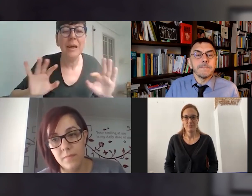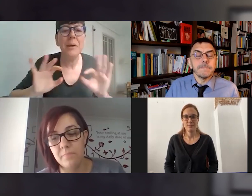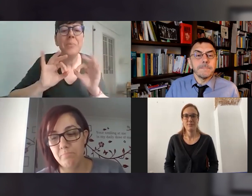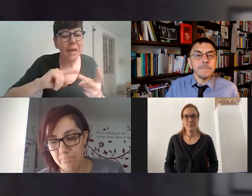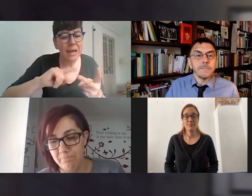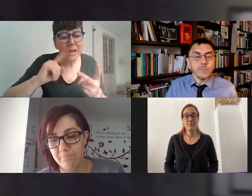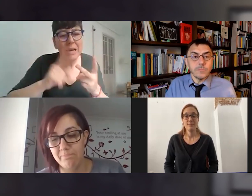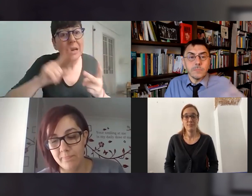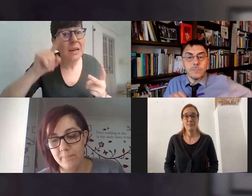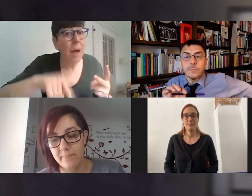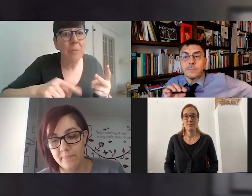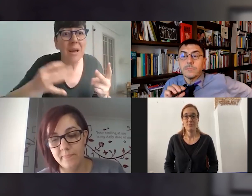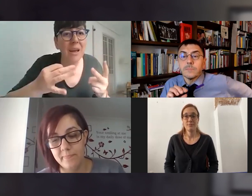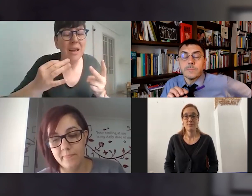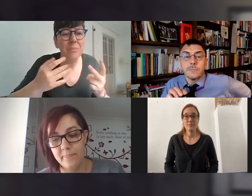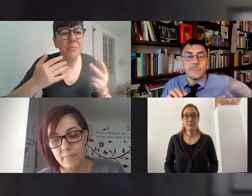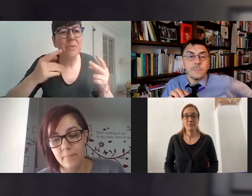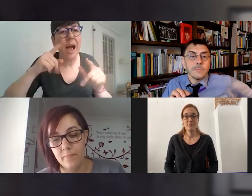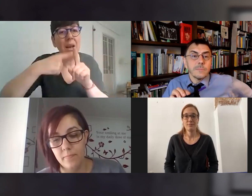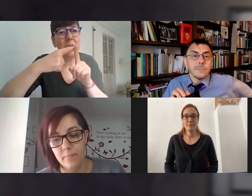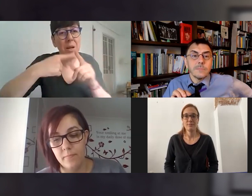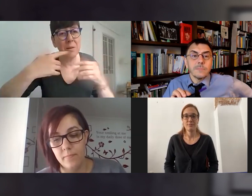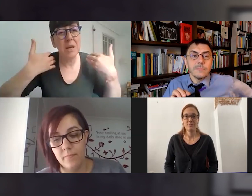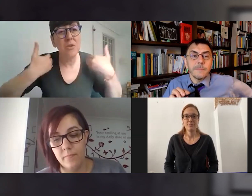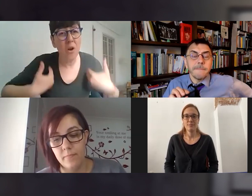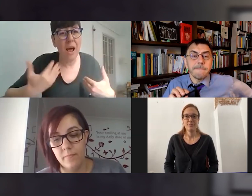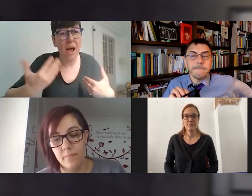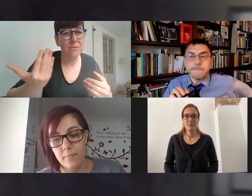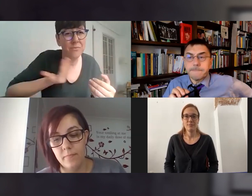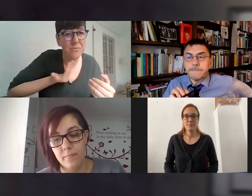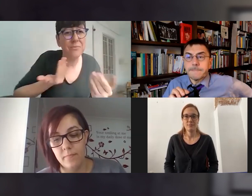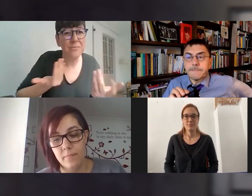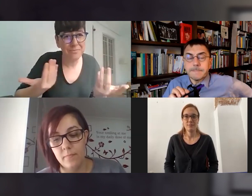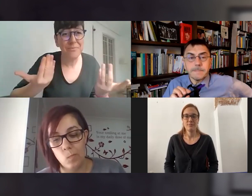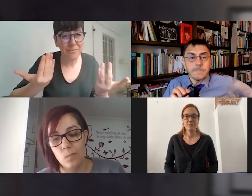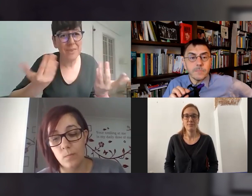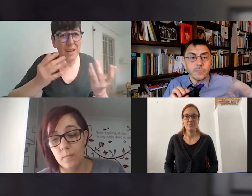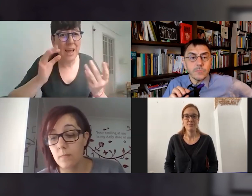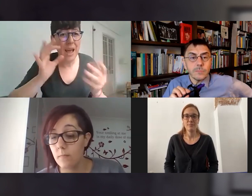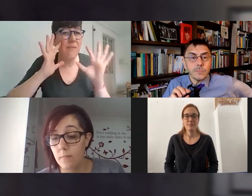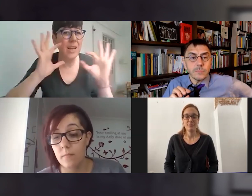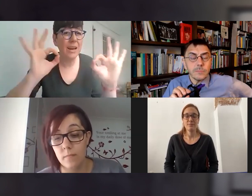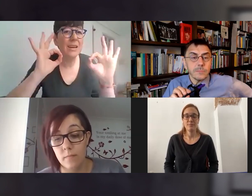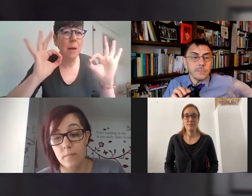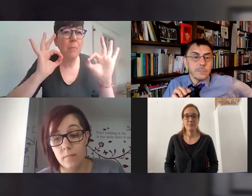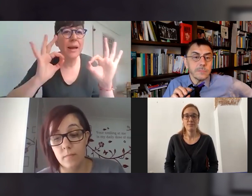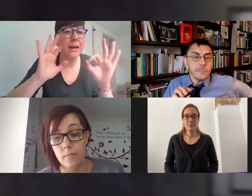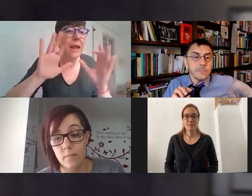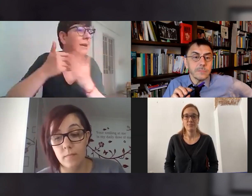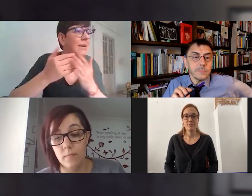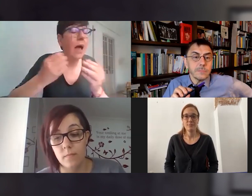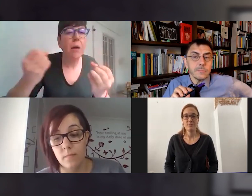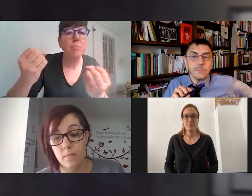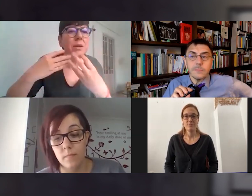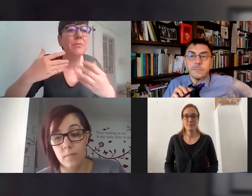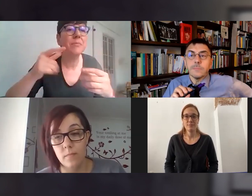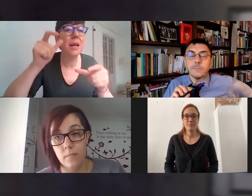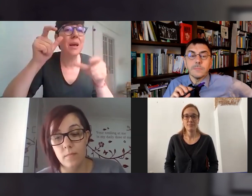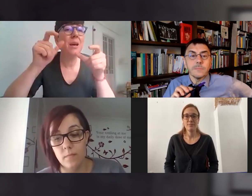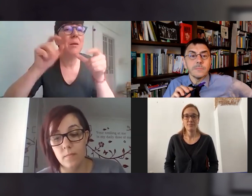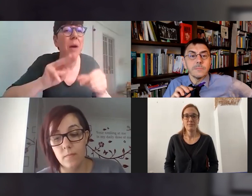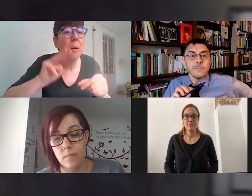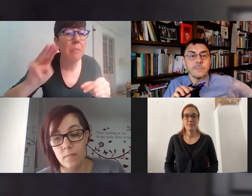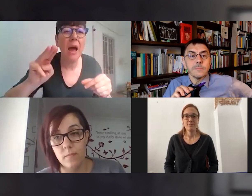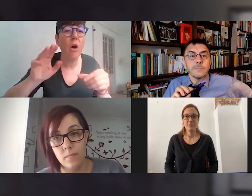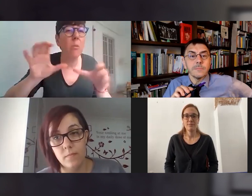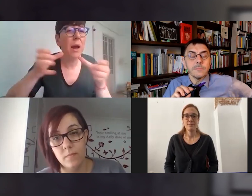proyecto. Pero yo creo que hemos demostrado tener mucha más educación que mucha gente de la que está ahí. A nivel personal, claro que sí, que afecta y que